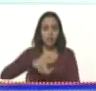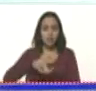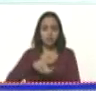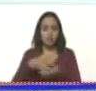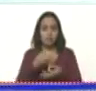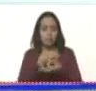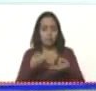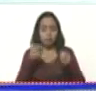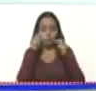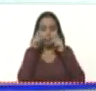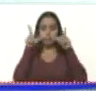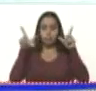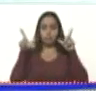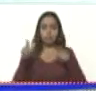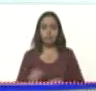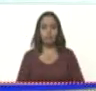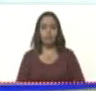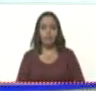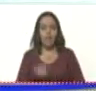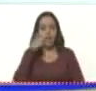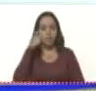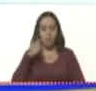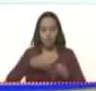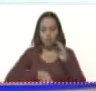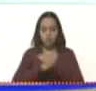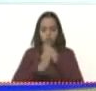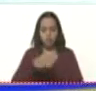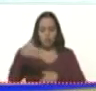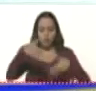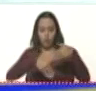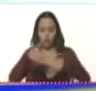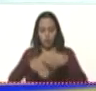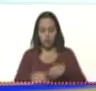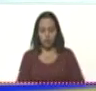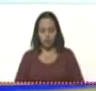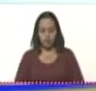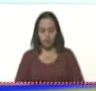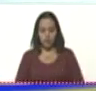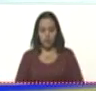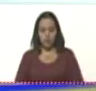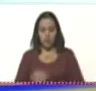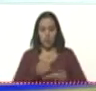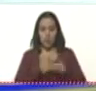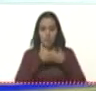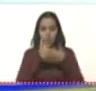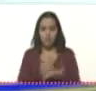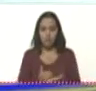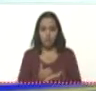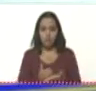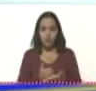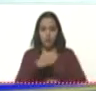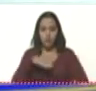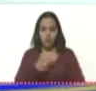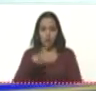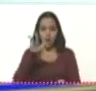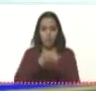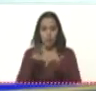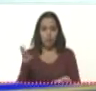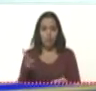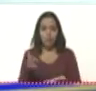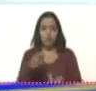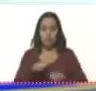impresionante. El pueblo salió a votar y a aprobar la resolución para entregar los